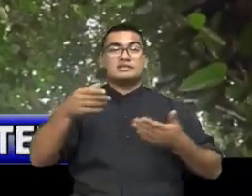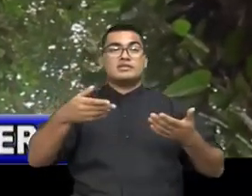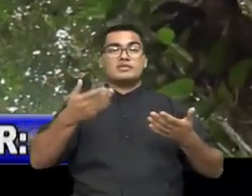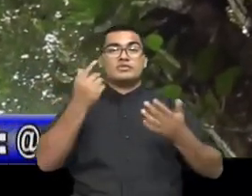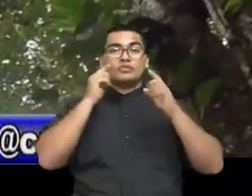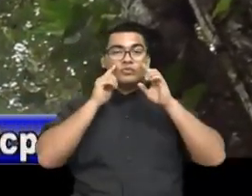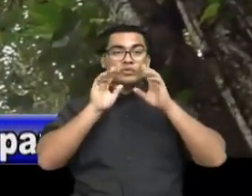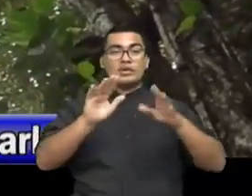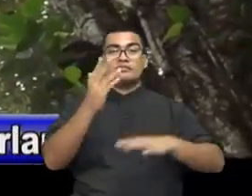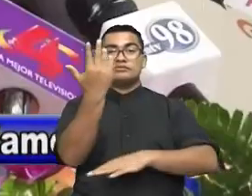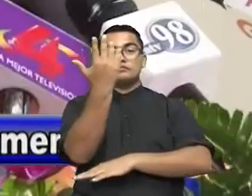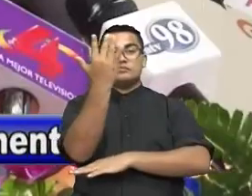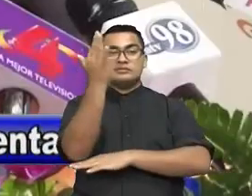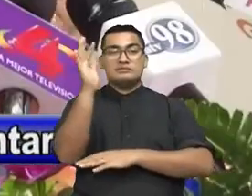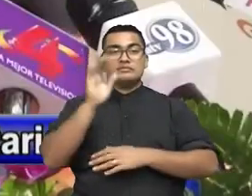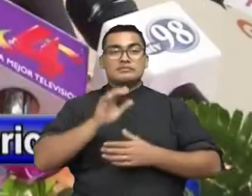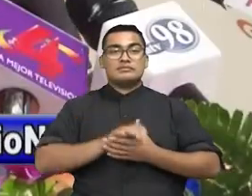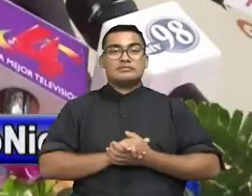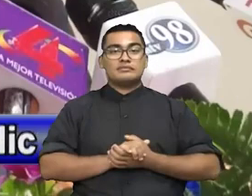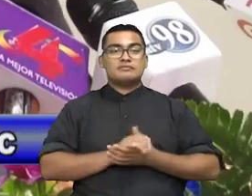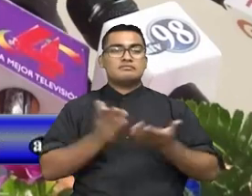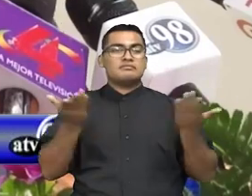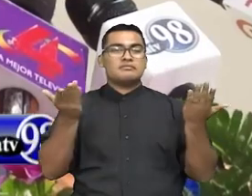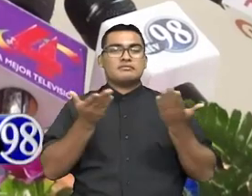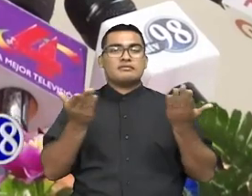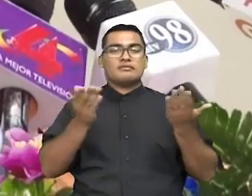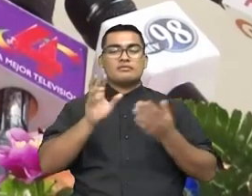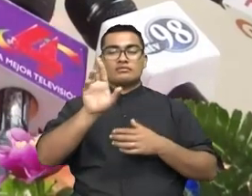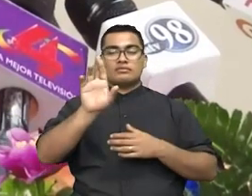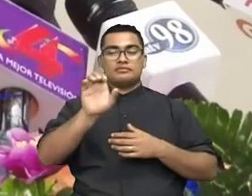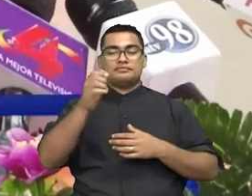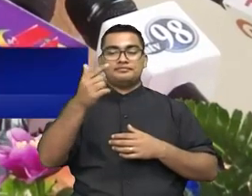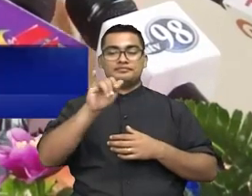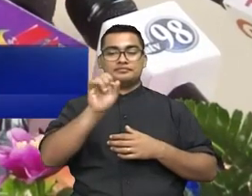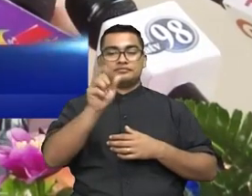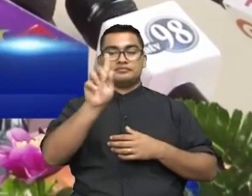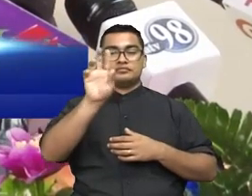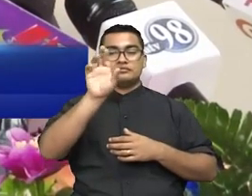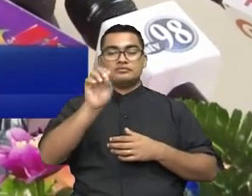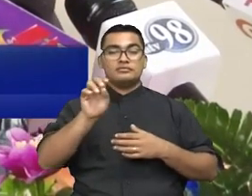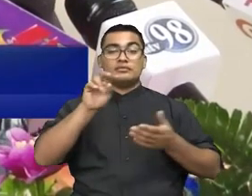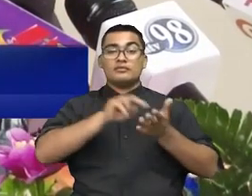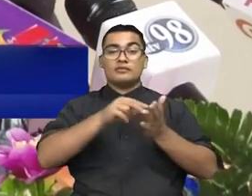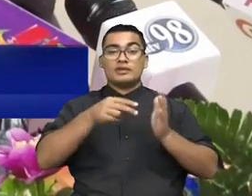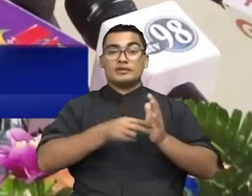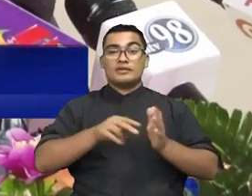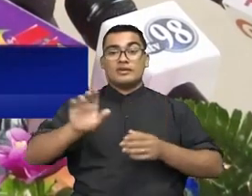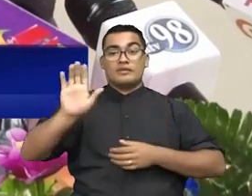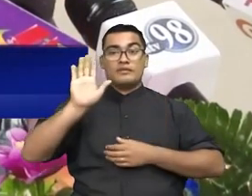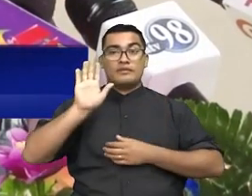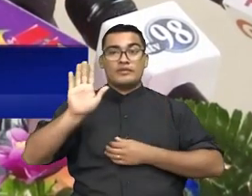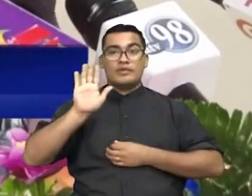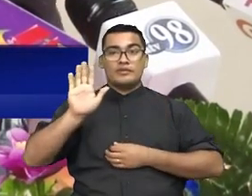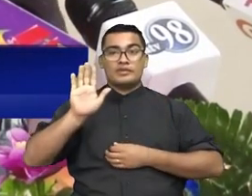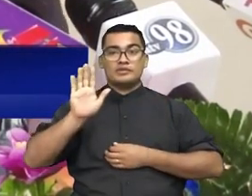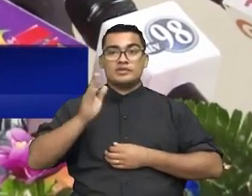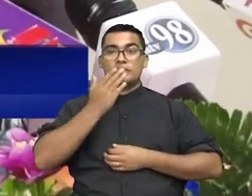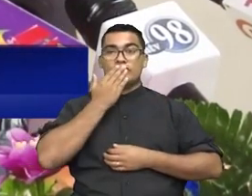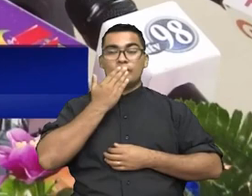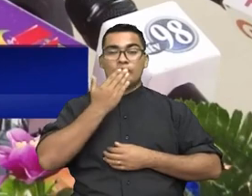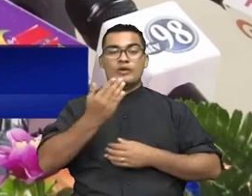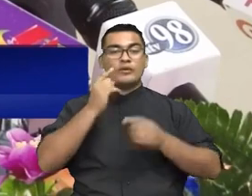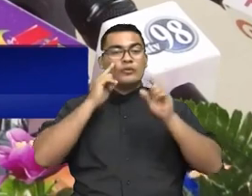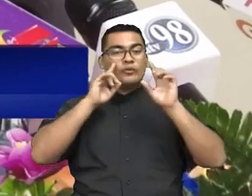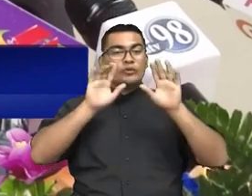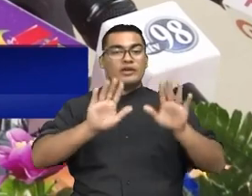los bosques. ¿Qué es este sistema de registro? En el marco de los compromisos por la buena conservación de